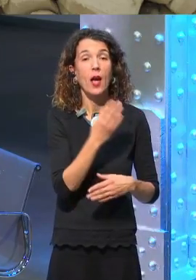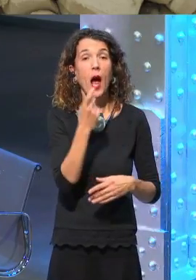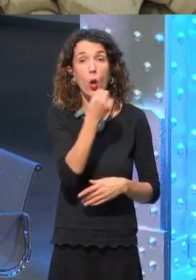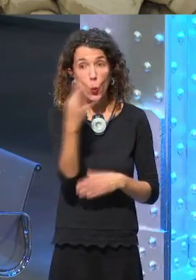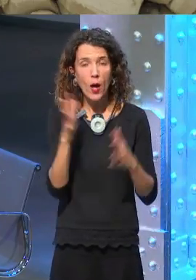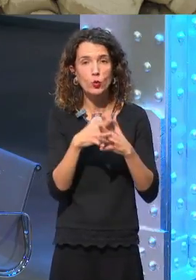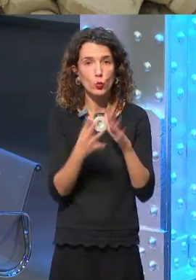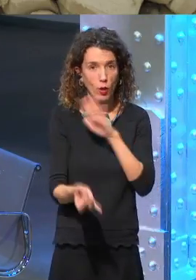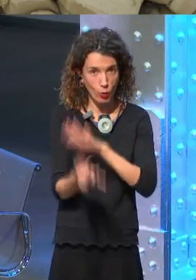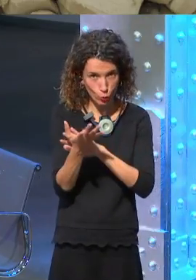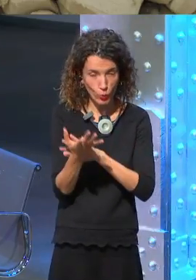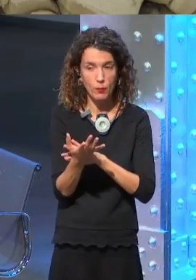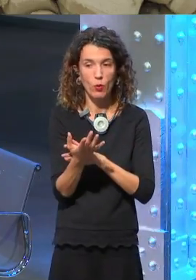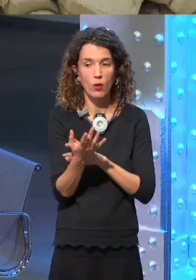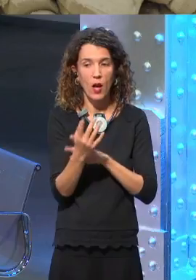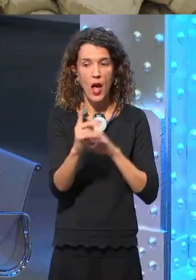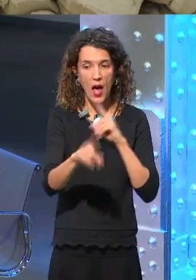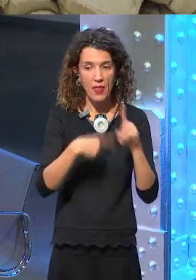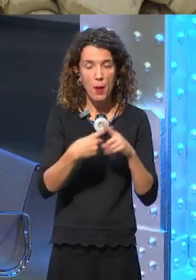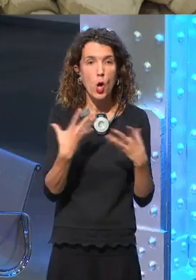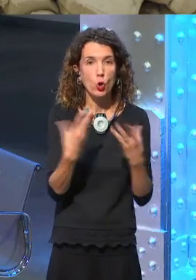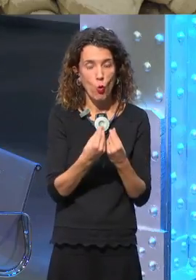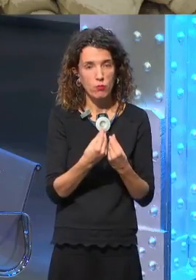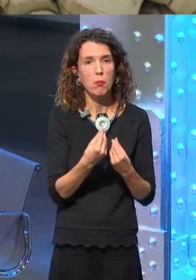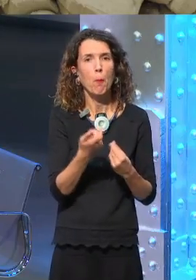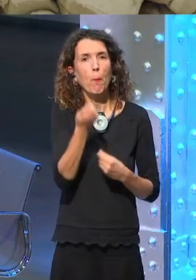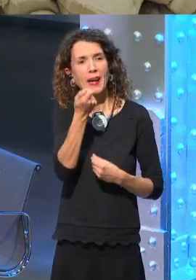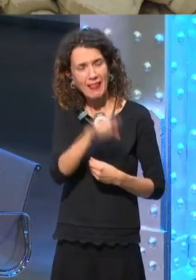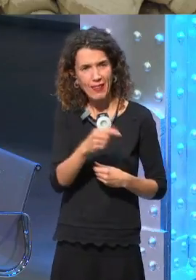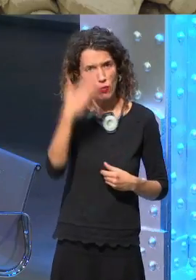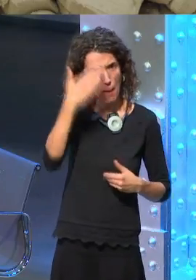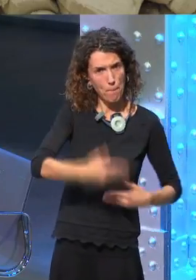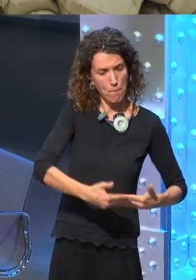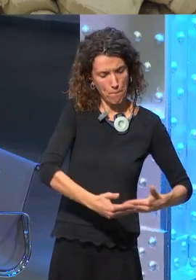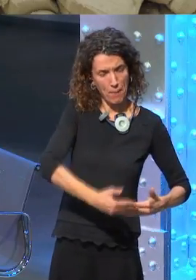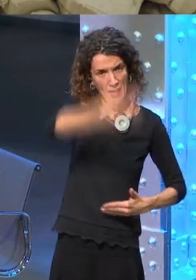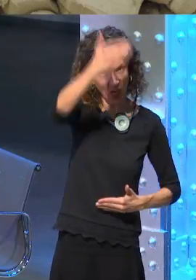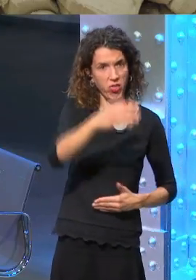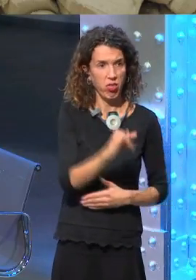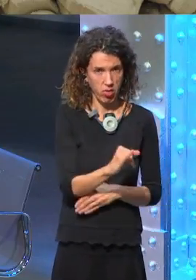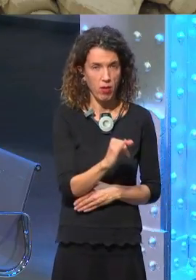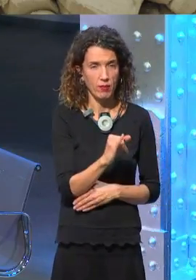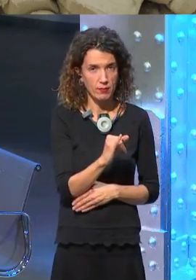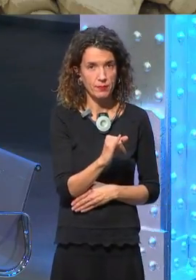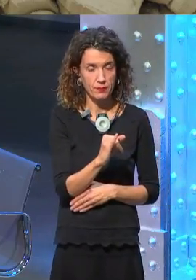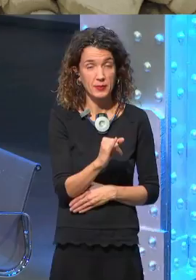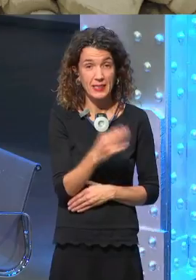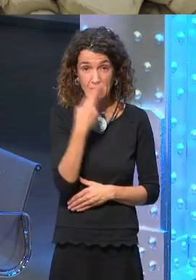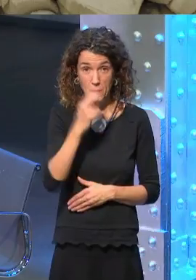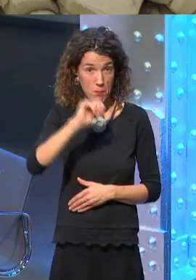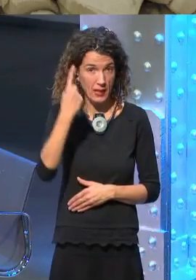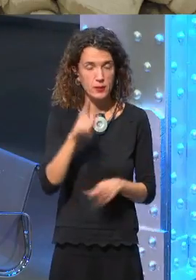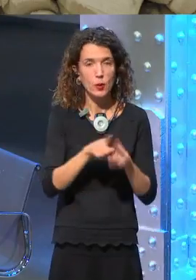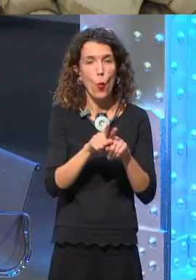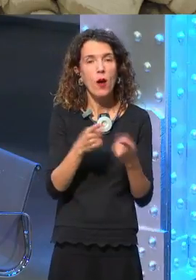estructuras, incluso con unas ciertas semejanzas a una pared. Y lo interesante